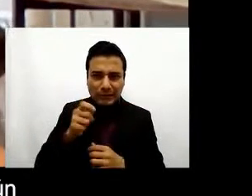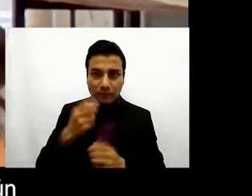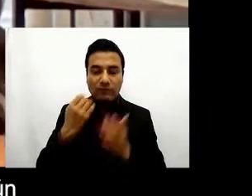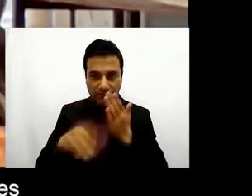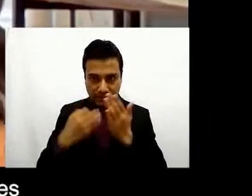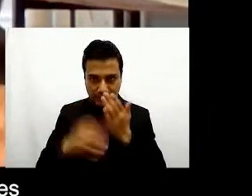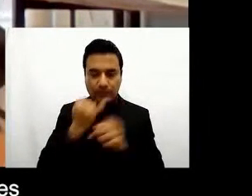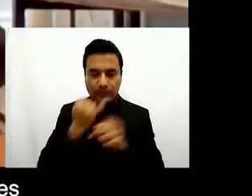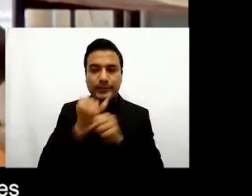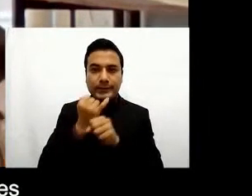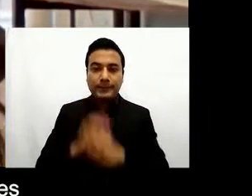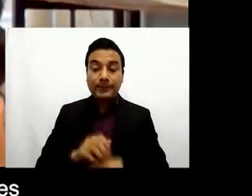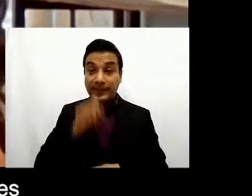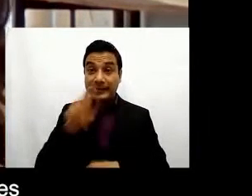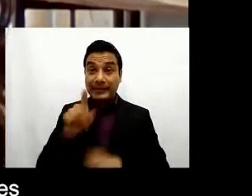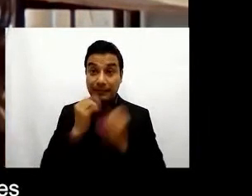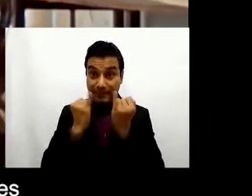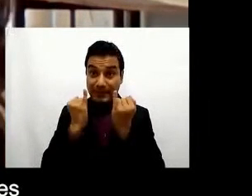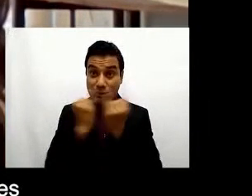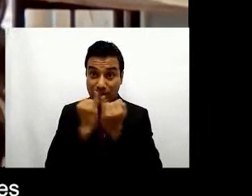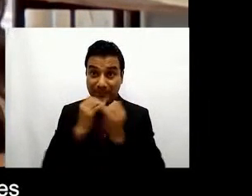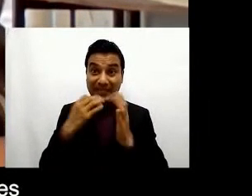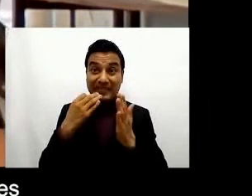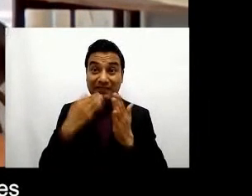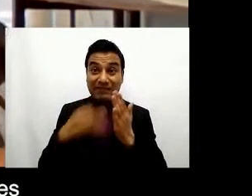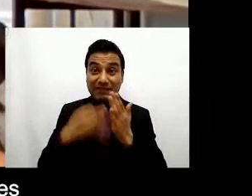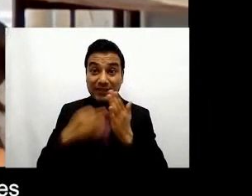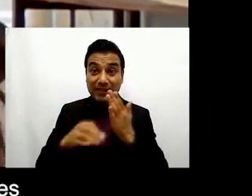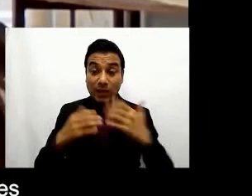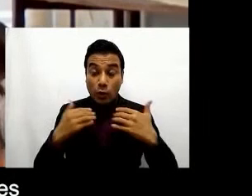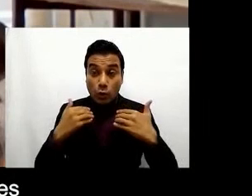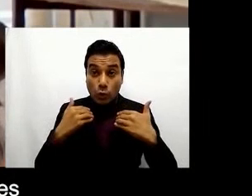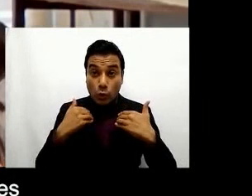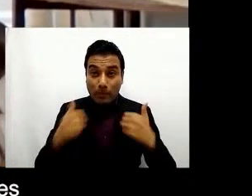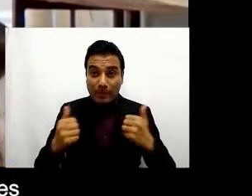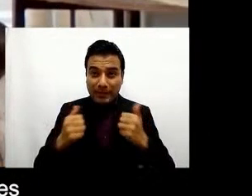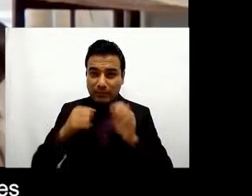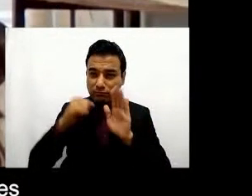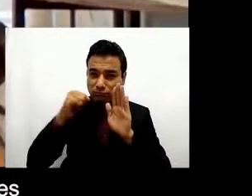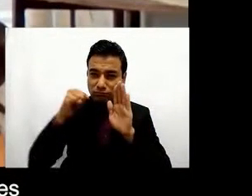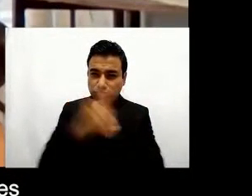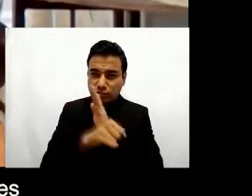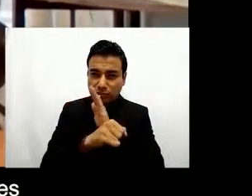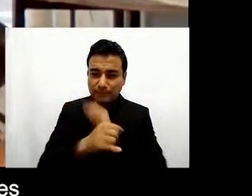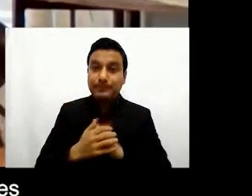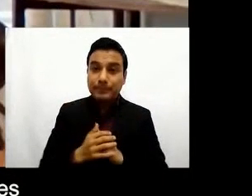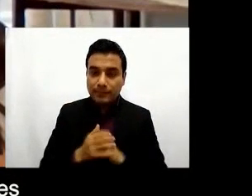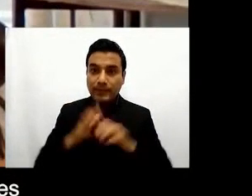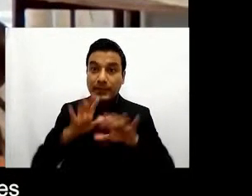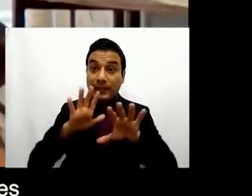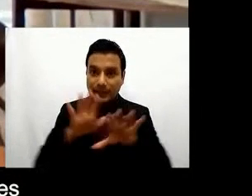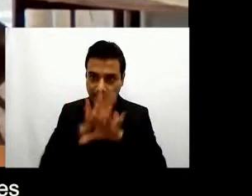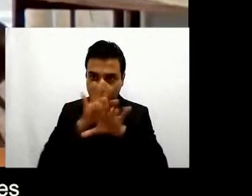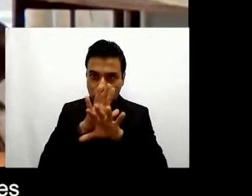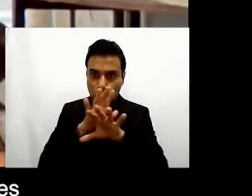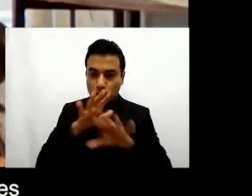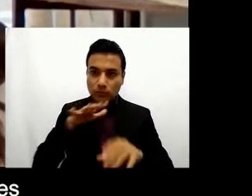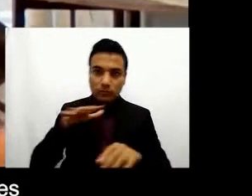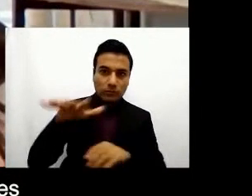por ejemplo, comprender con más detalle estas mutaciones socioculturales que